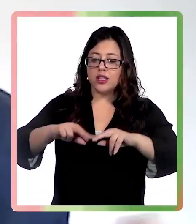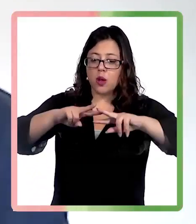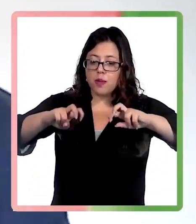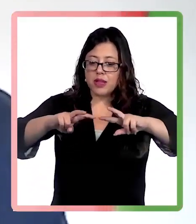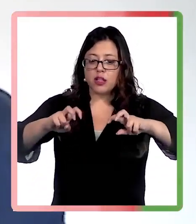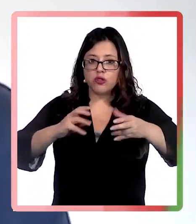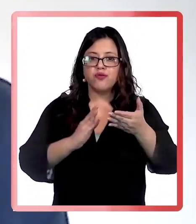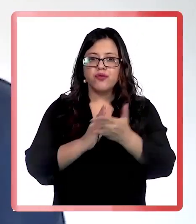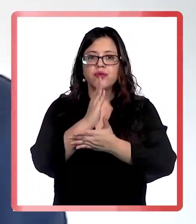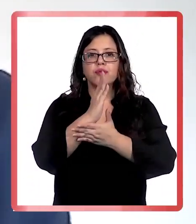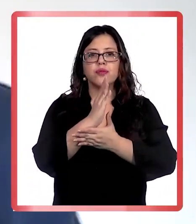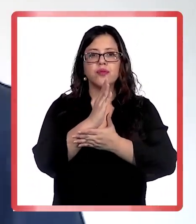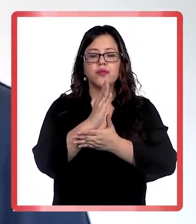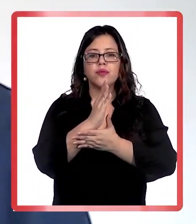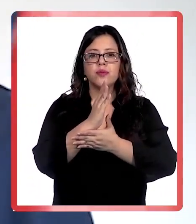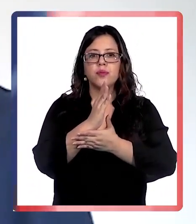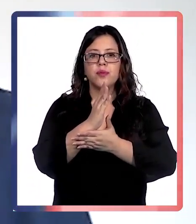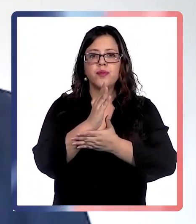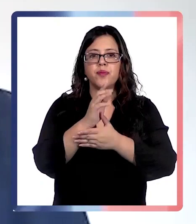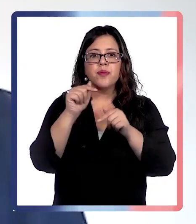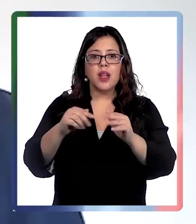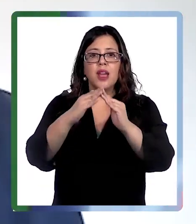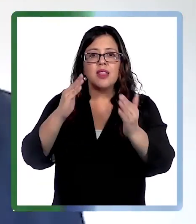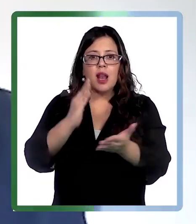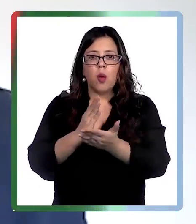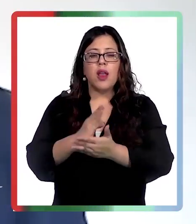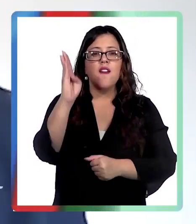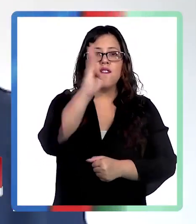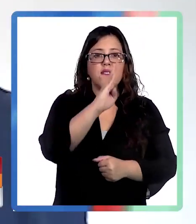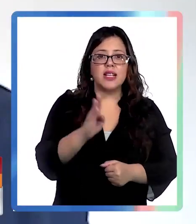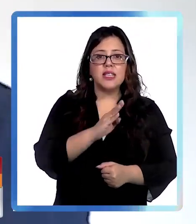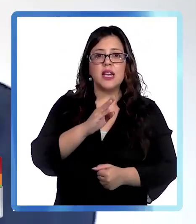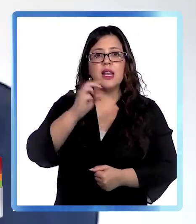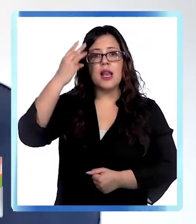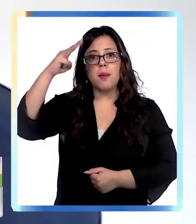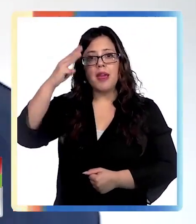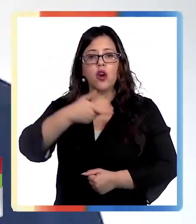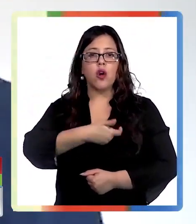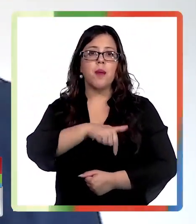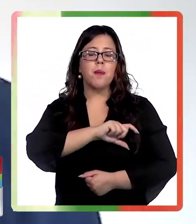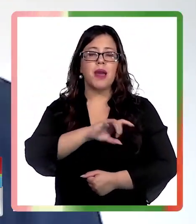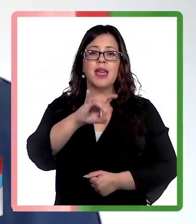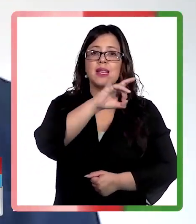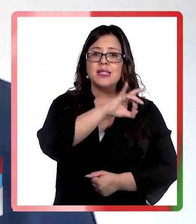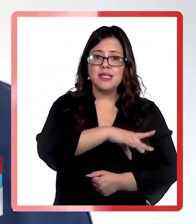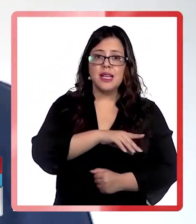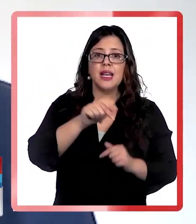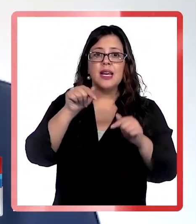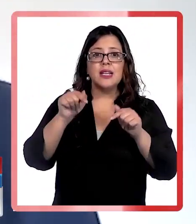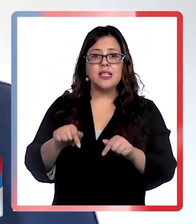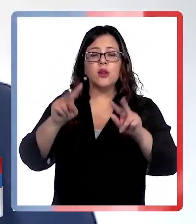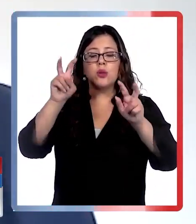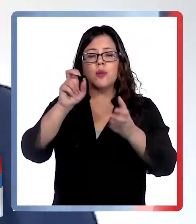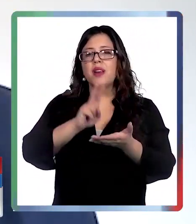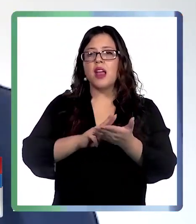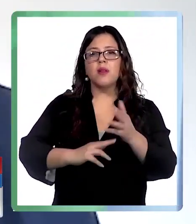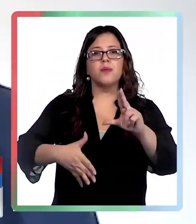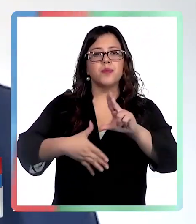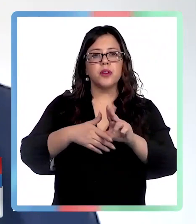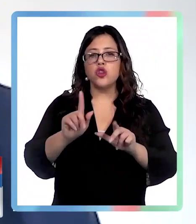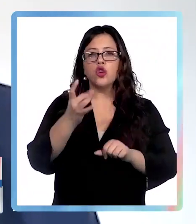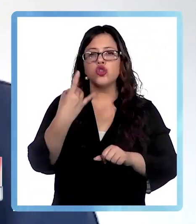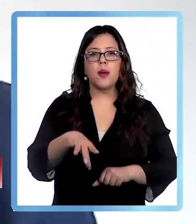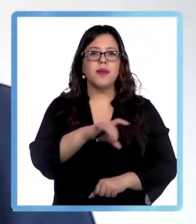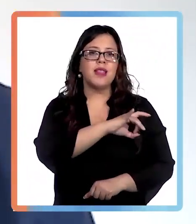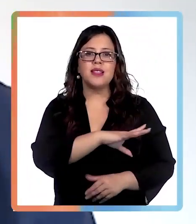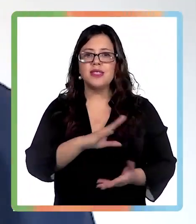en Brasil, México, España y Chile, y yo diría que es una realidad más latinoamericana, no es propia de Chile, en el cual tanto docentes de México, Brasil